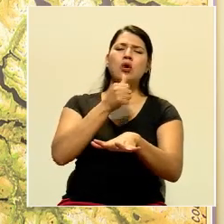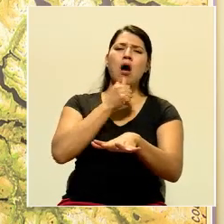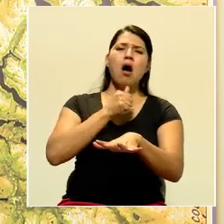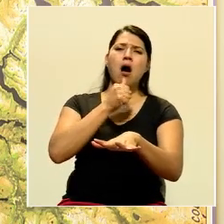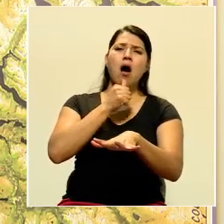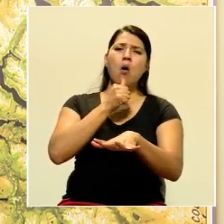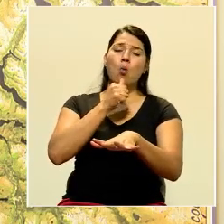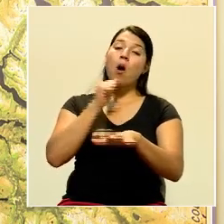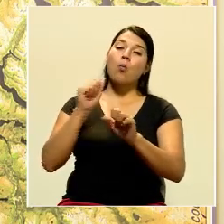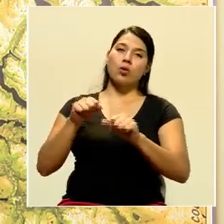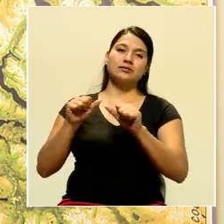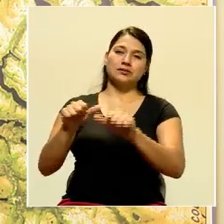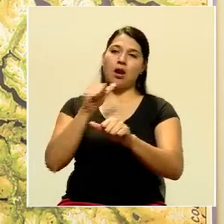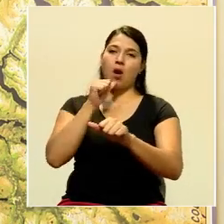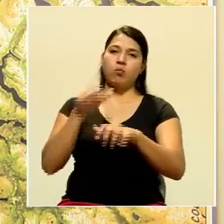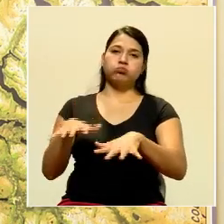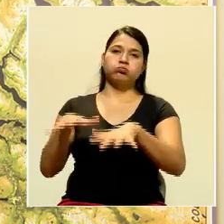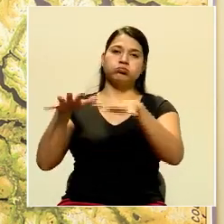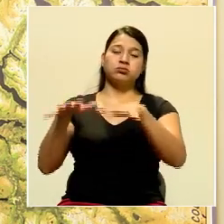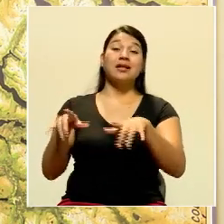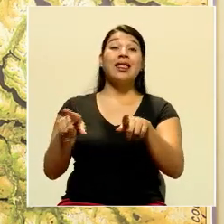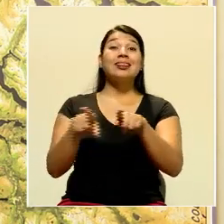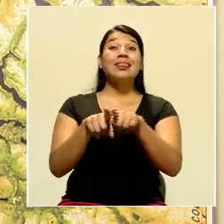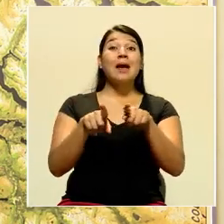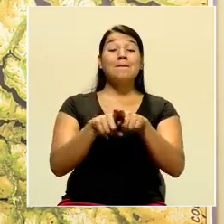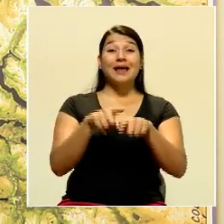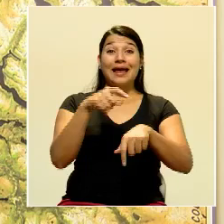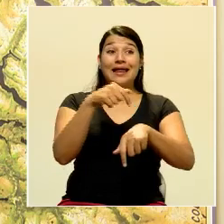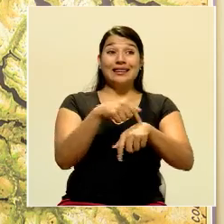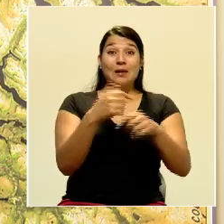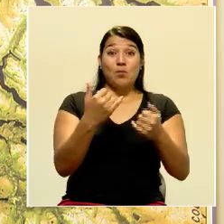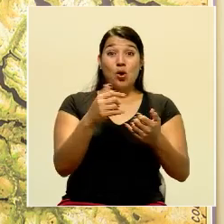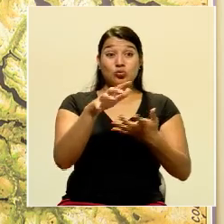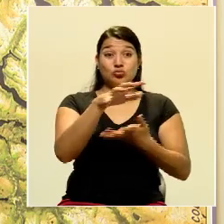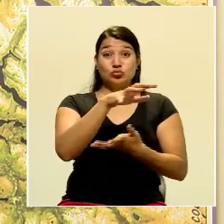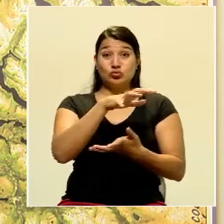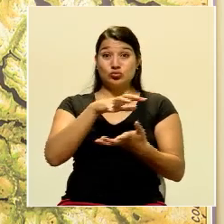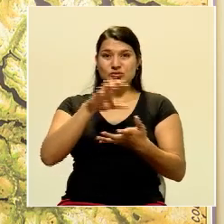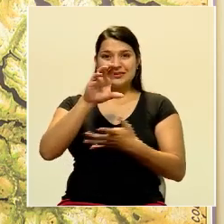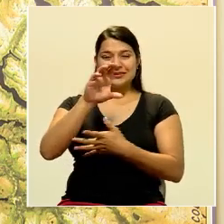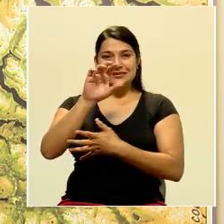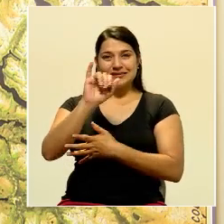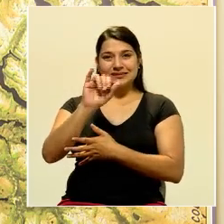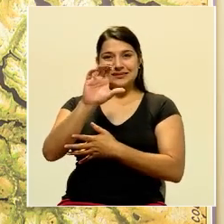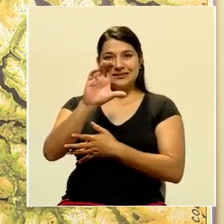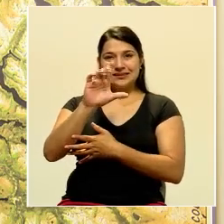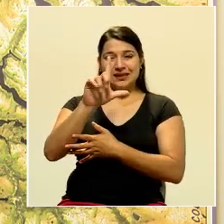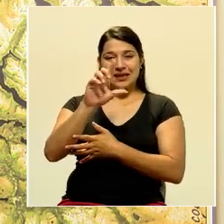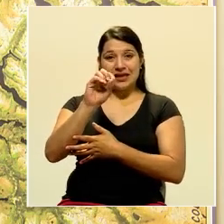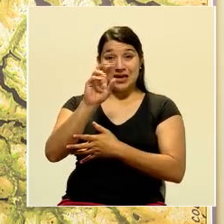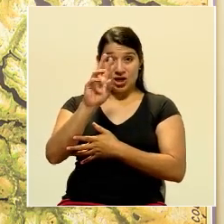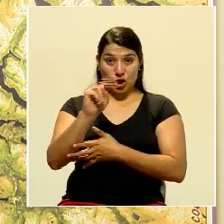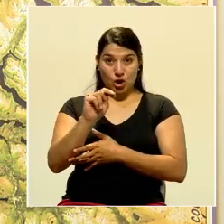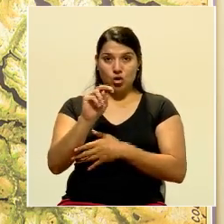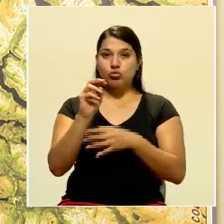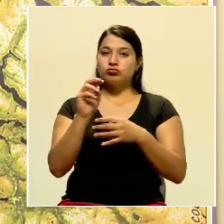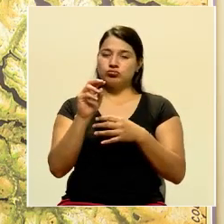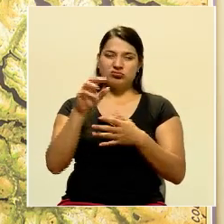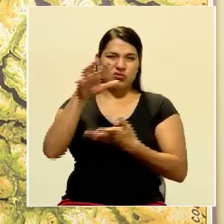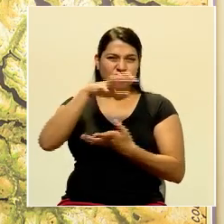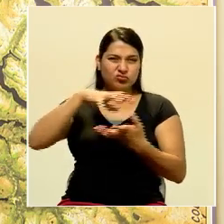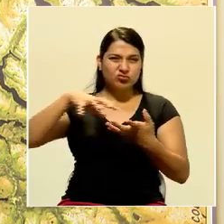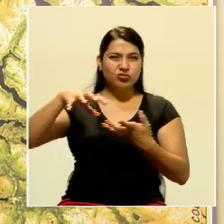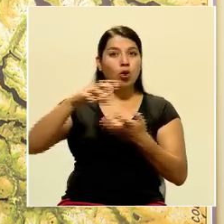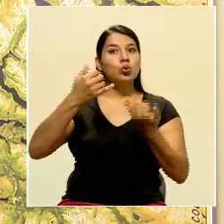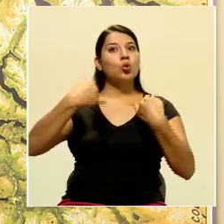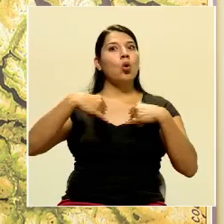emergencias. Además, también que la actividad ciclónica en esta temporada, tanto en el Océano Pacífico y Atlántico, está muy activa y